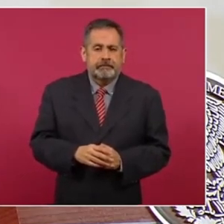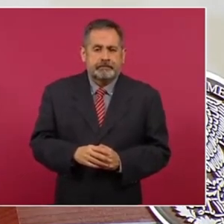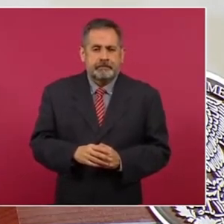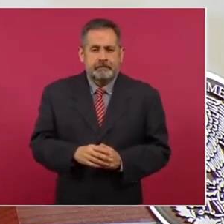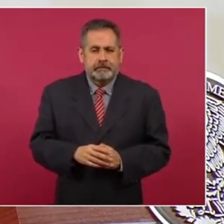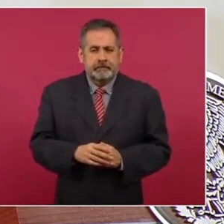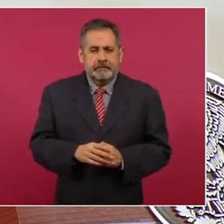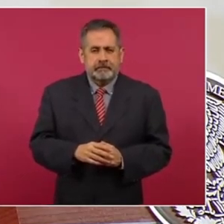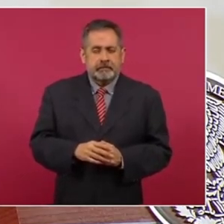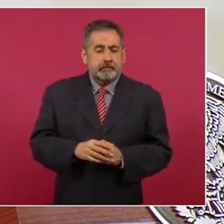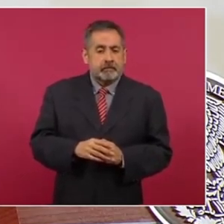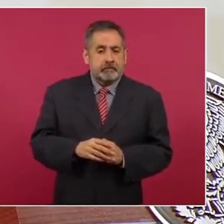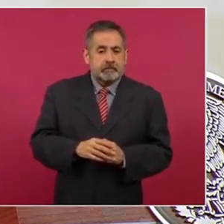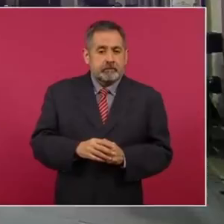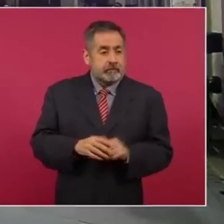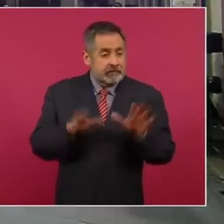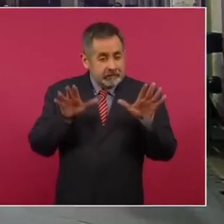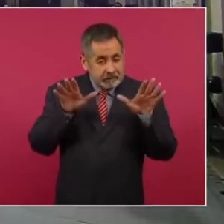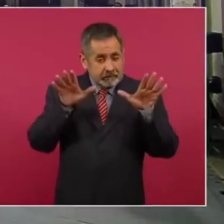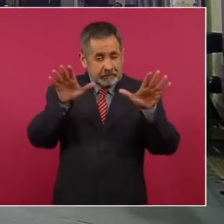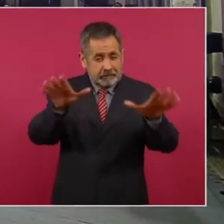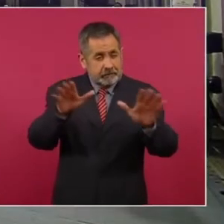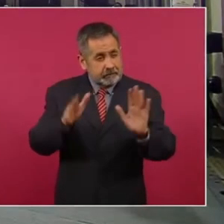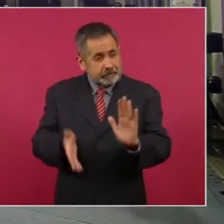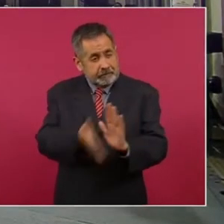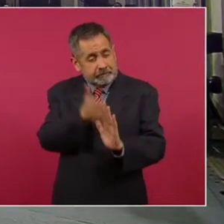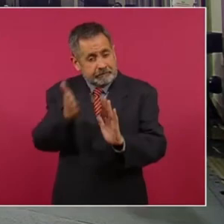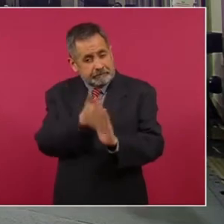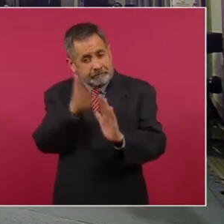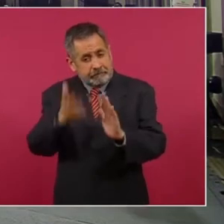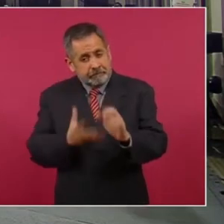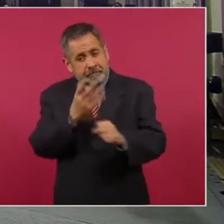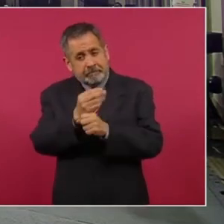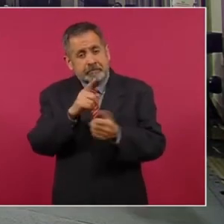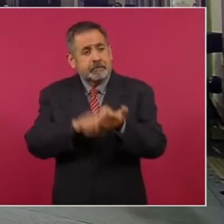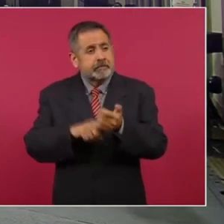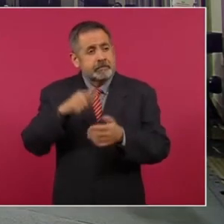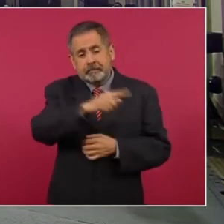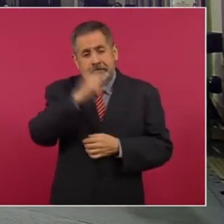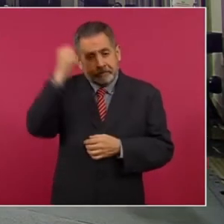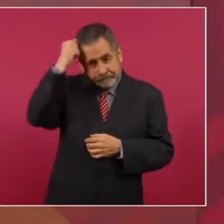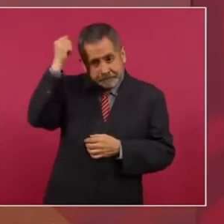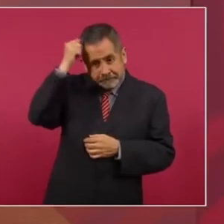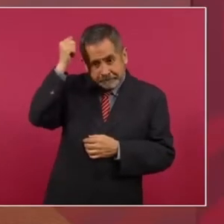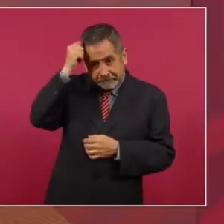en el aeropuerto que estaban construyendo en Texcoco,